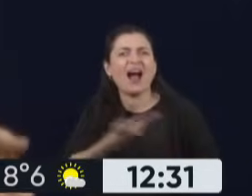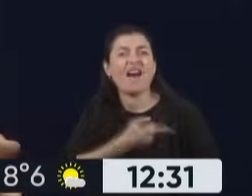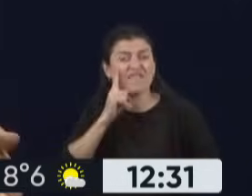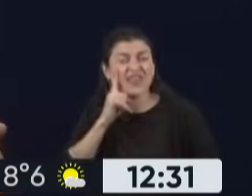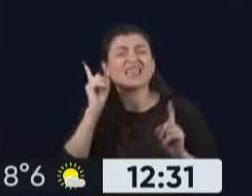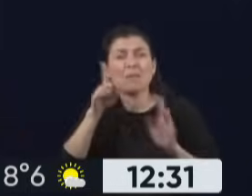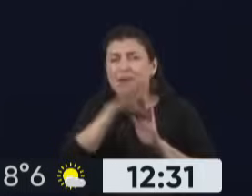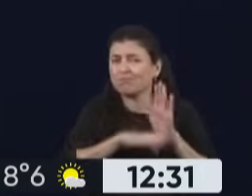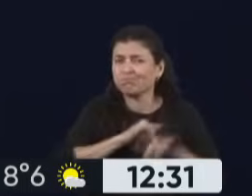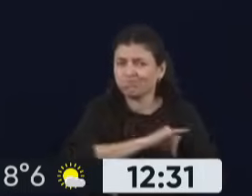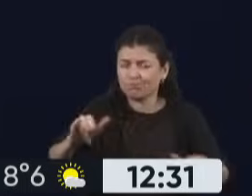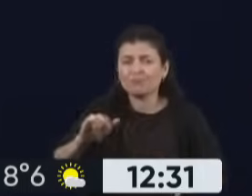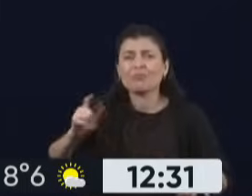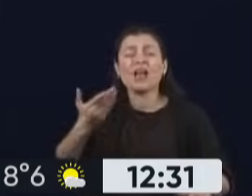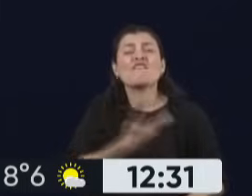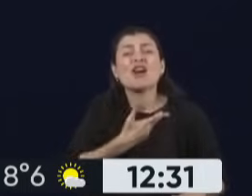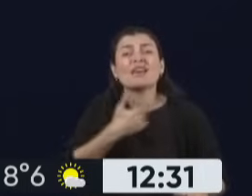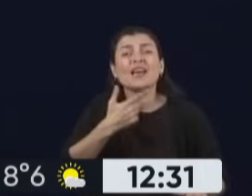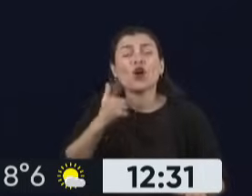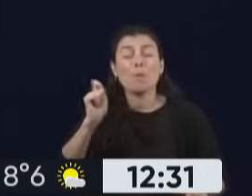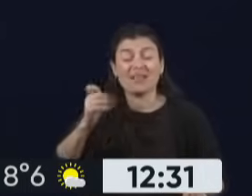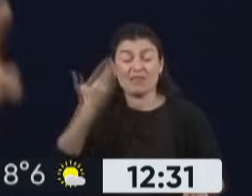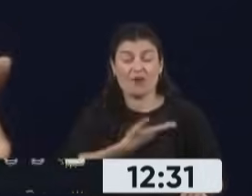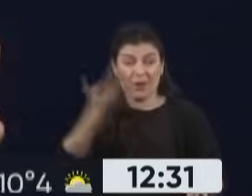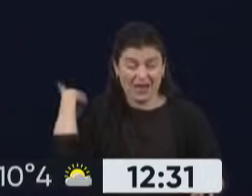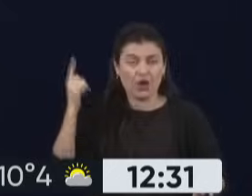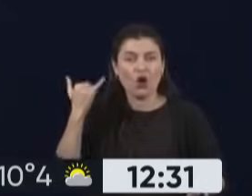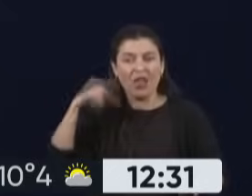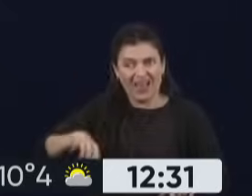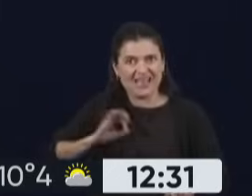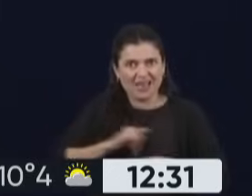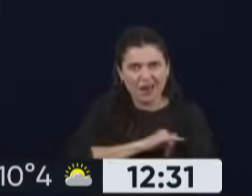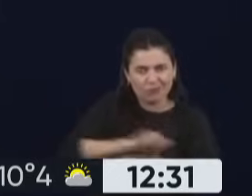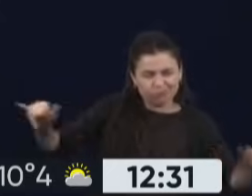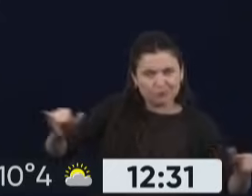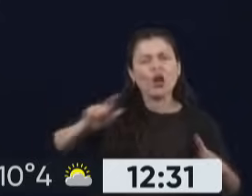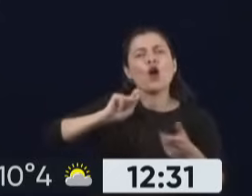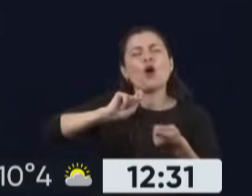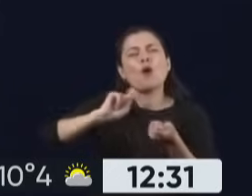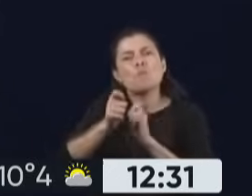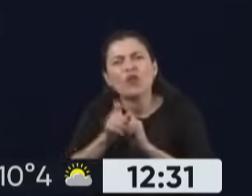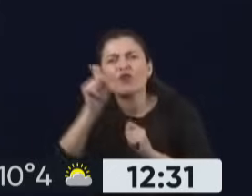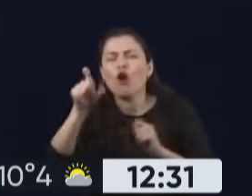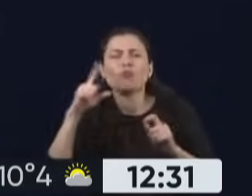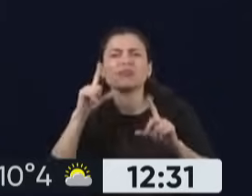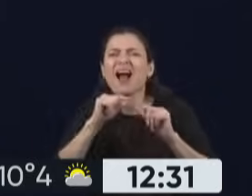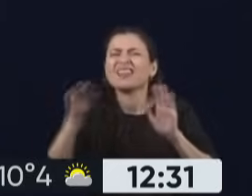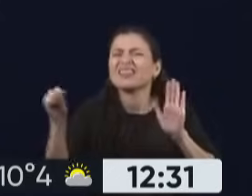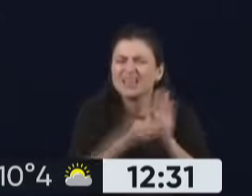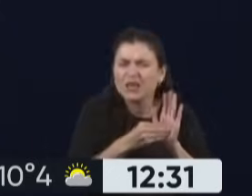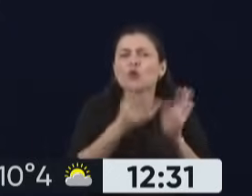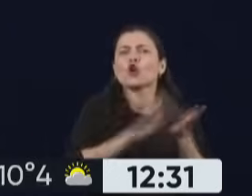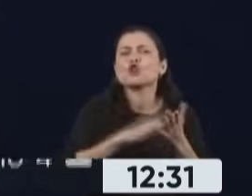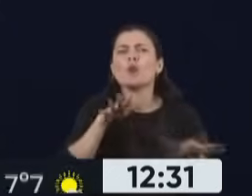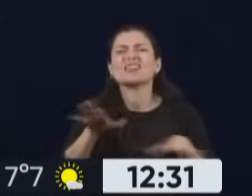recientemente, en febrero de este año, modificó su recomendación 1, que es la que me referí recientemente y que habla del enfoque basado en